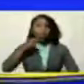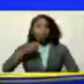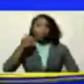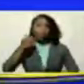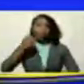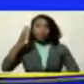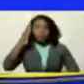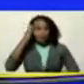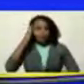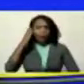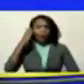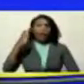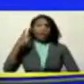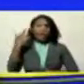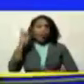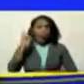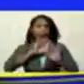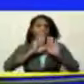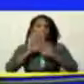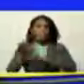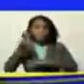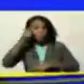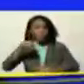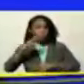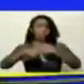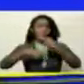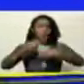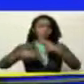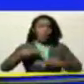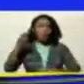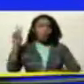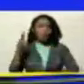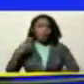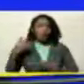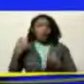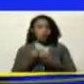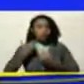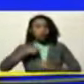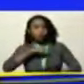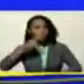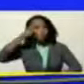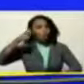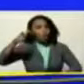con el pueblo bolivariano y revolucionario de Venezuela y con nosotros como gobierno.